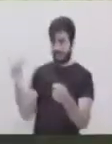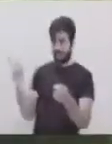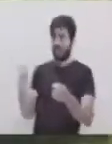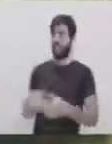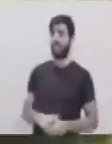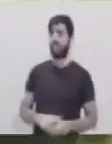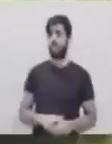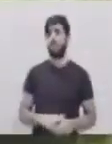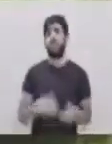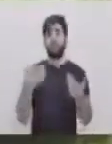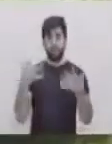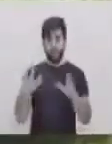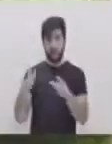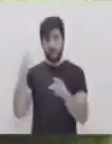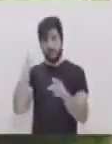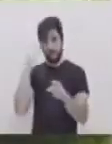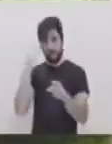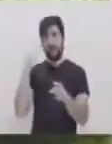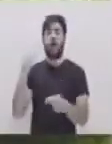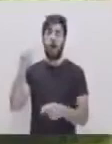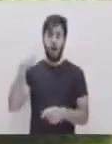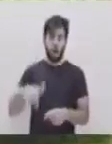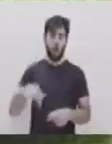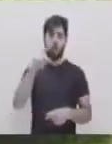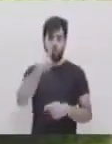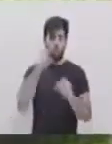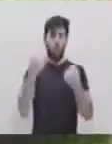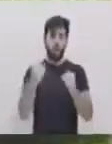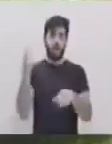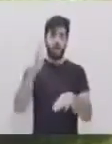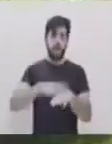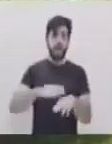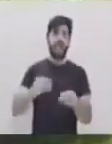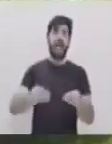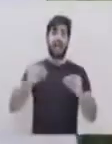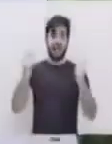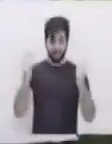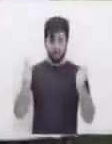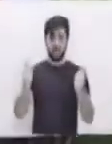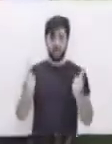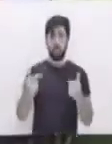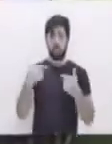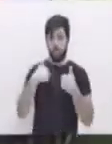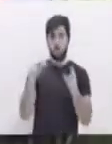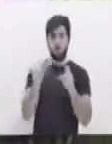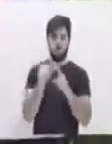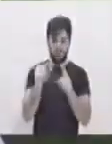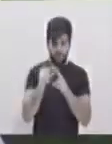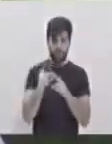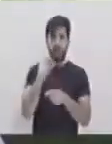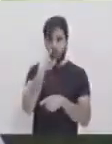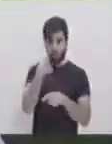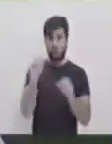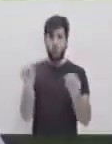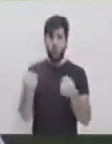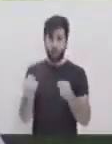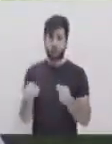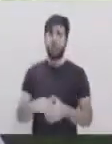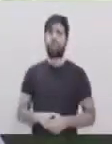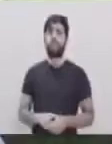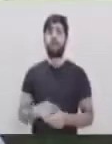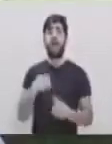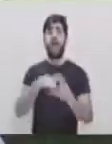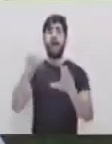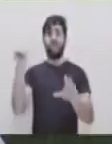Y el siguiente adentro. Como ya sabes la secuencia, tú lo vas a hacer más rápido. ¡Excelente! ¡Buen observador! Iniciamos